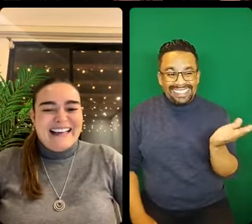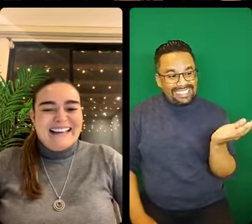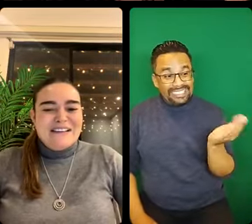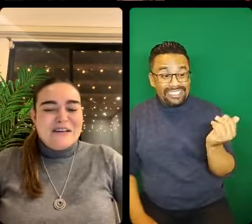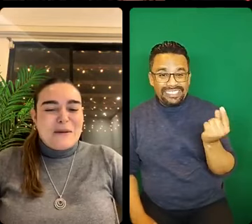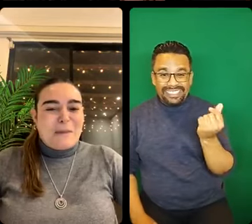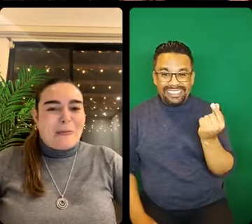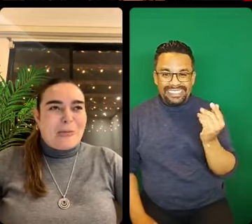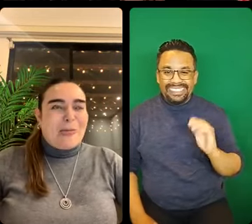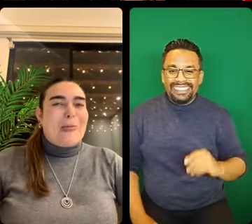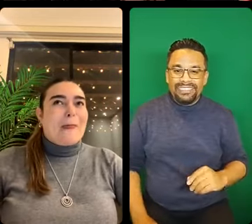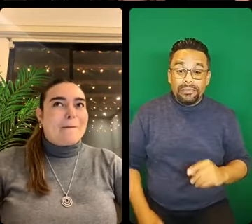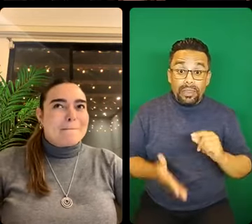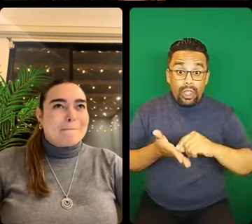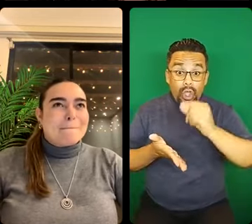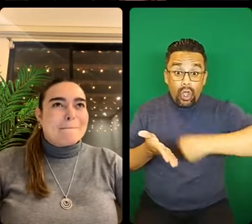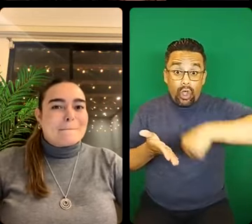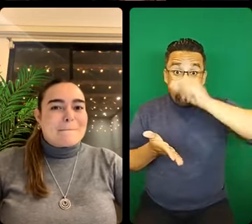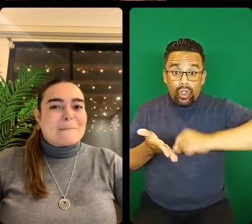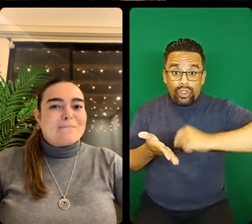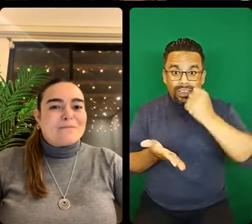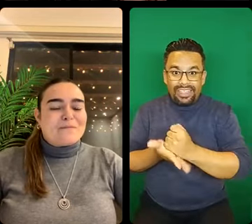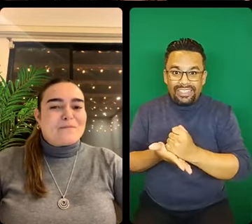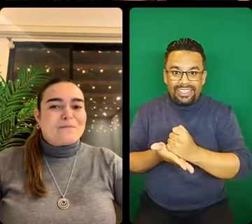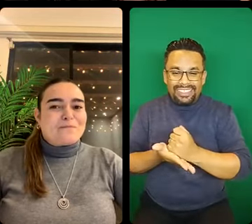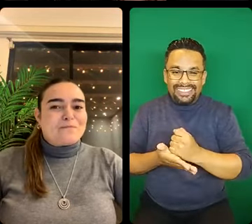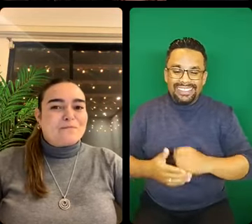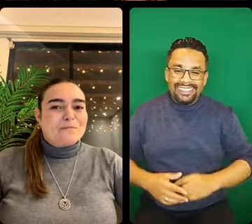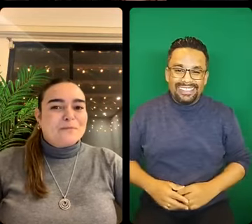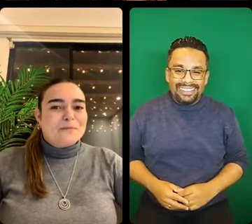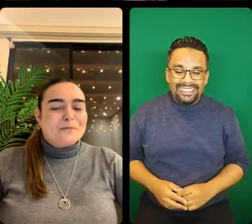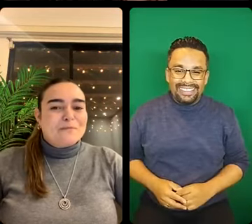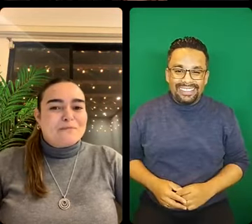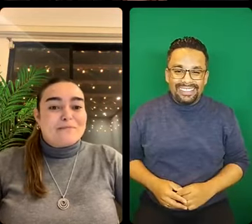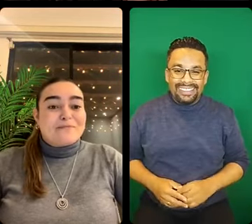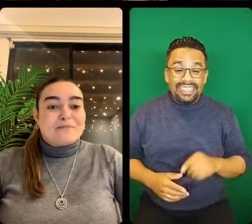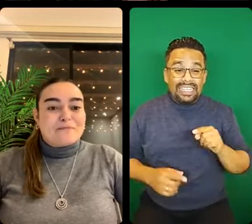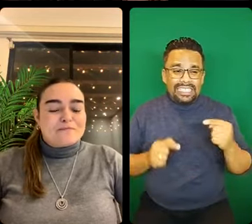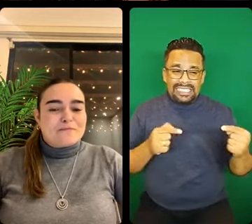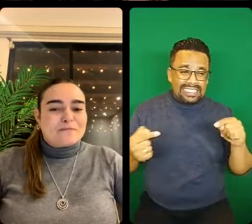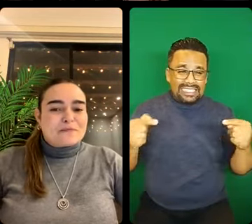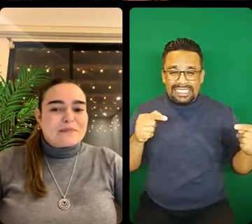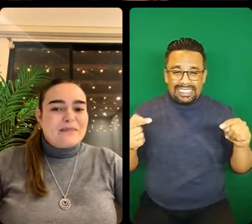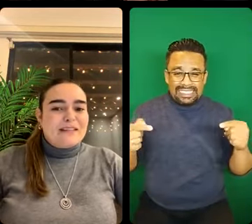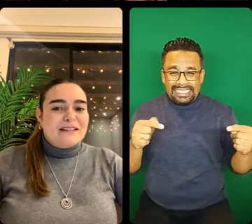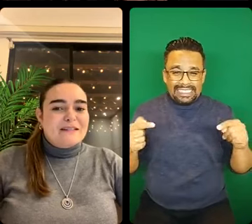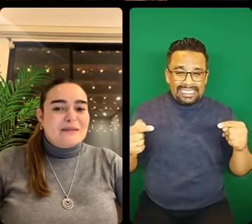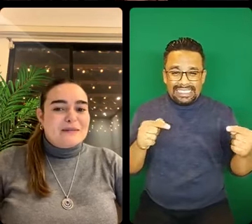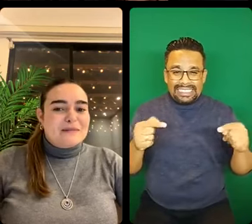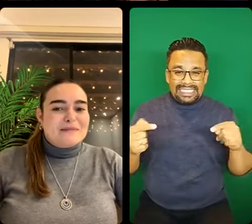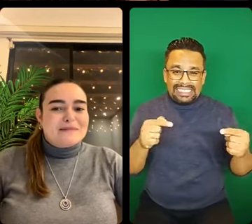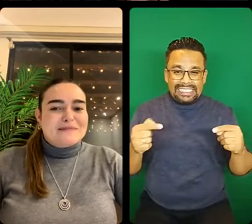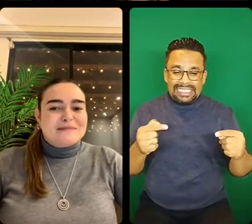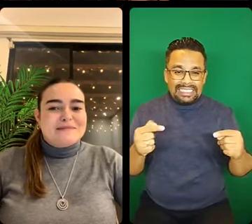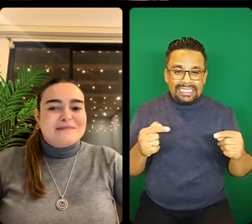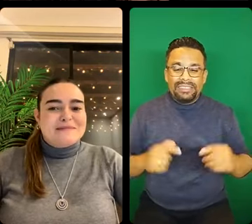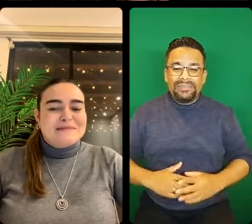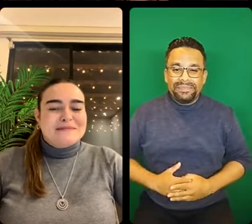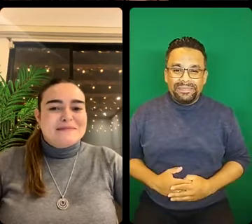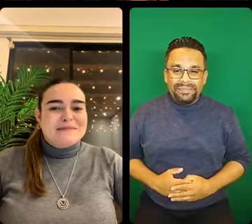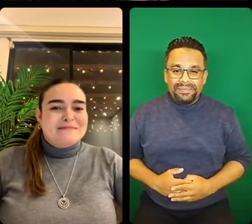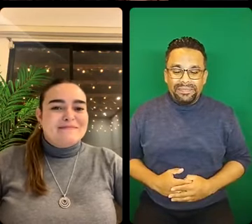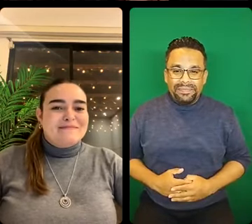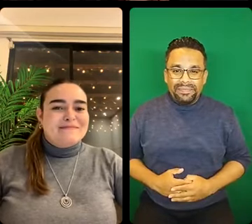El contrato, Iván Daniel Sánchez. El dilema de Susi, Oscar Jurado Blanco. El domo,